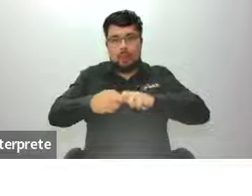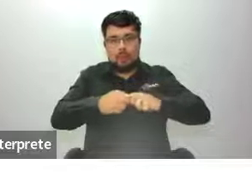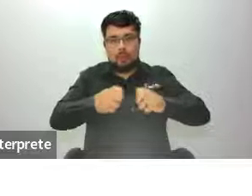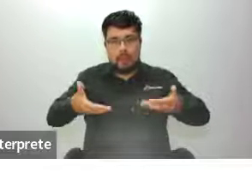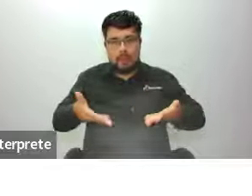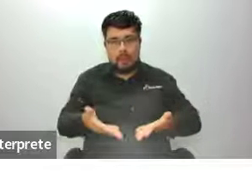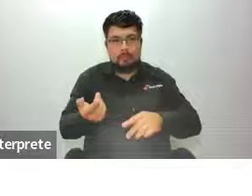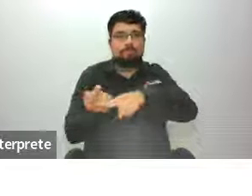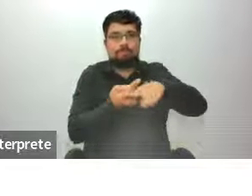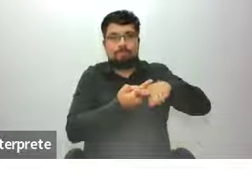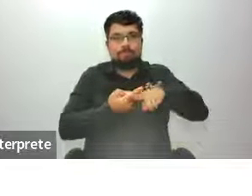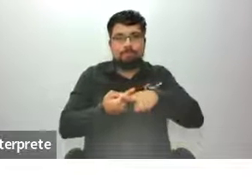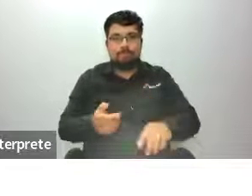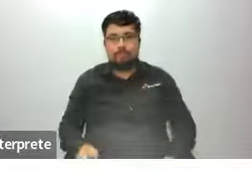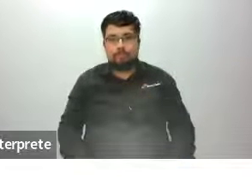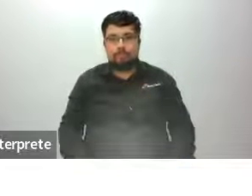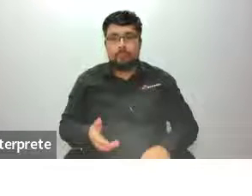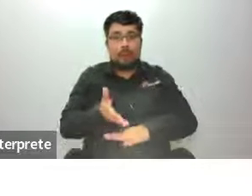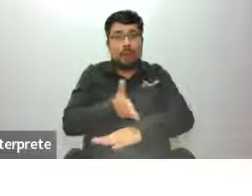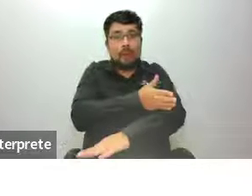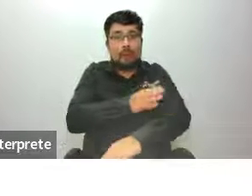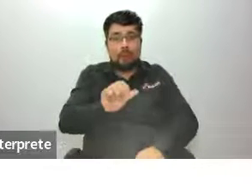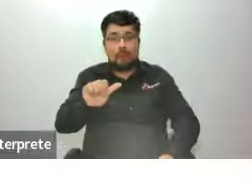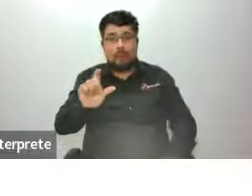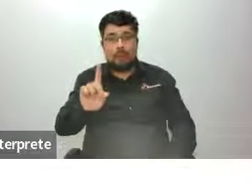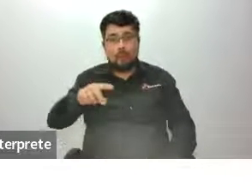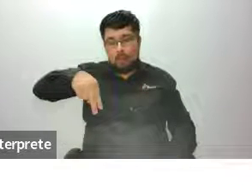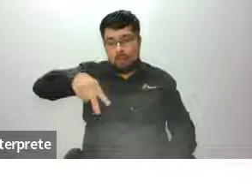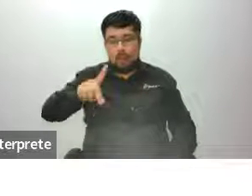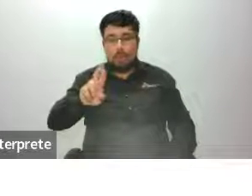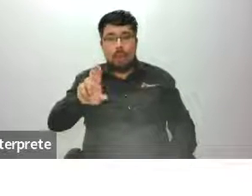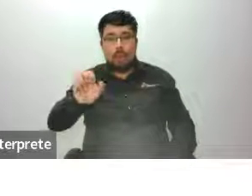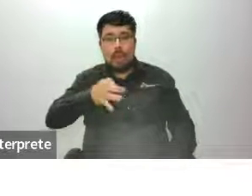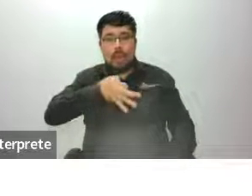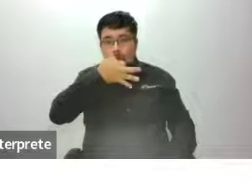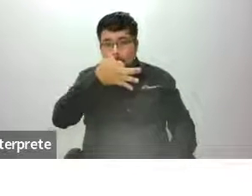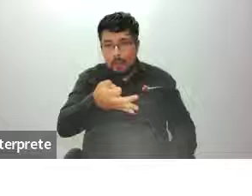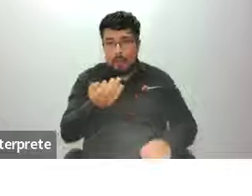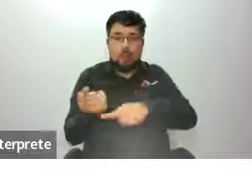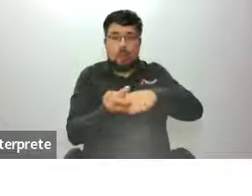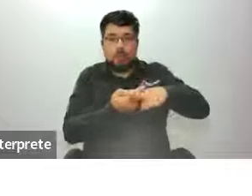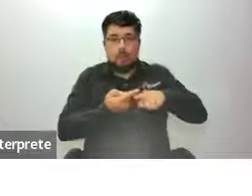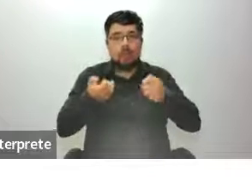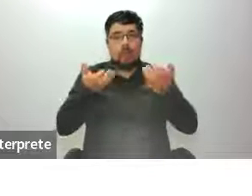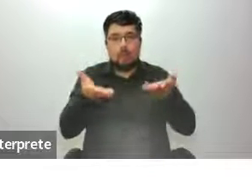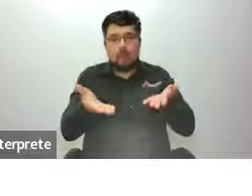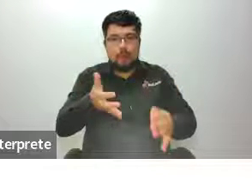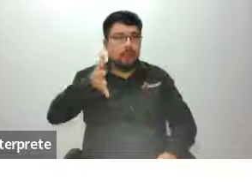me planteaba Andrea en un inicio cuando conversábamos sobre esta exposición. La primera